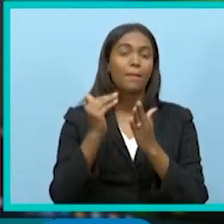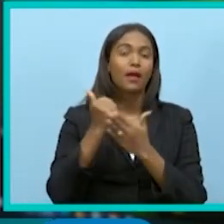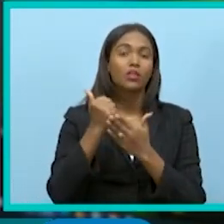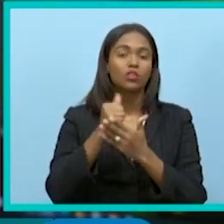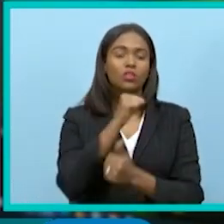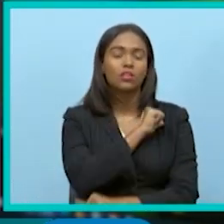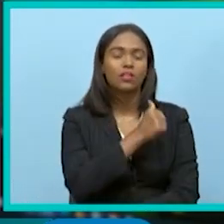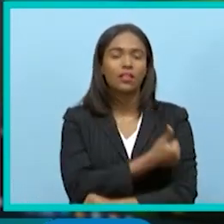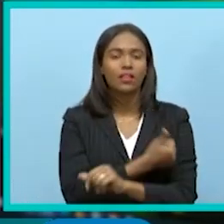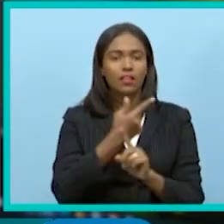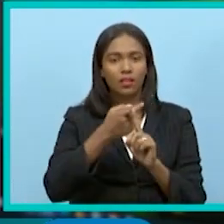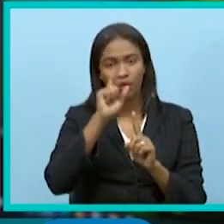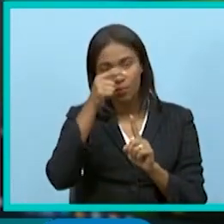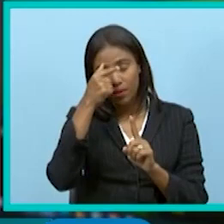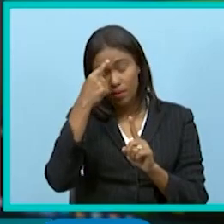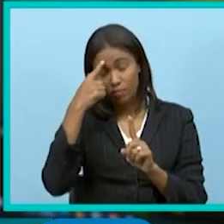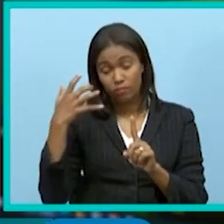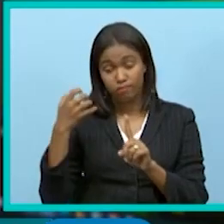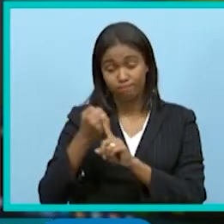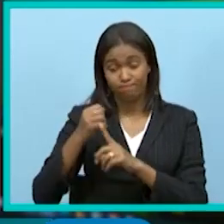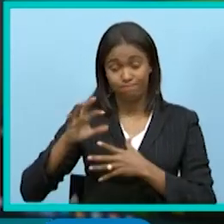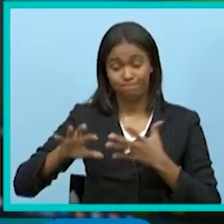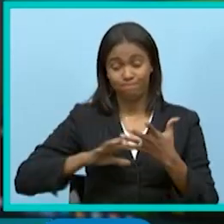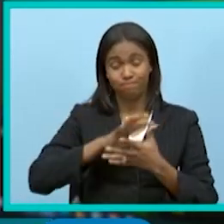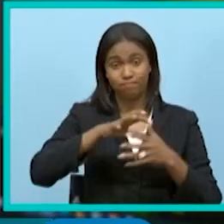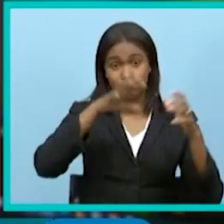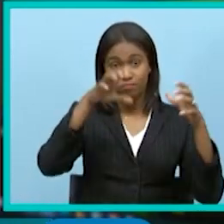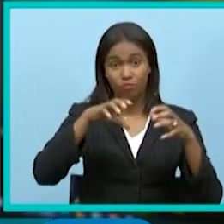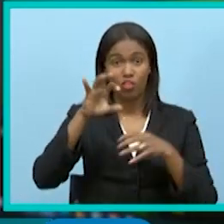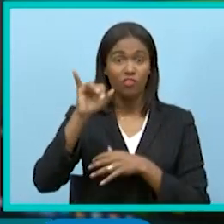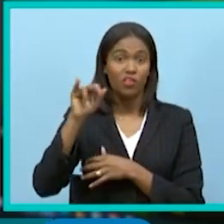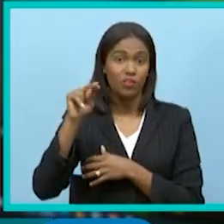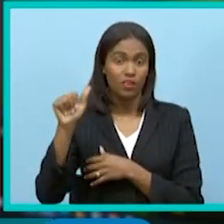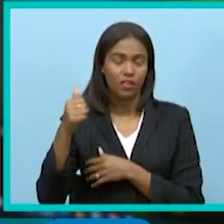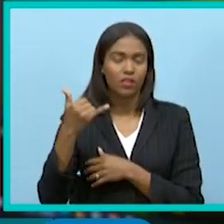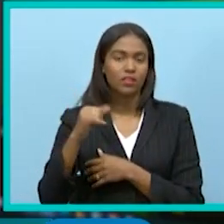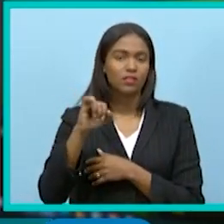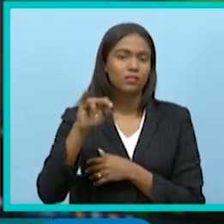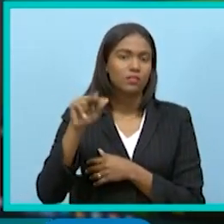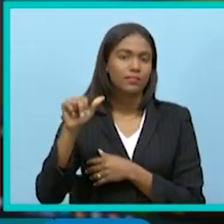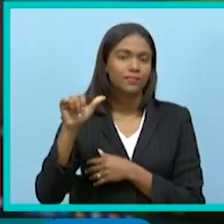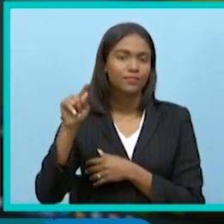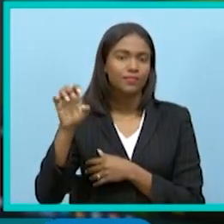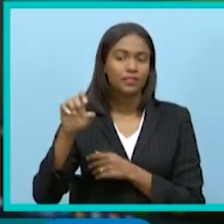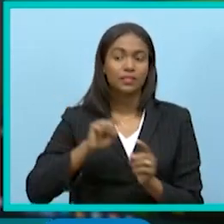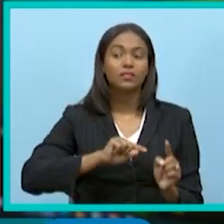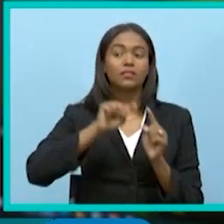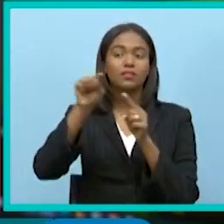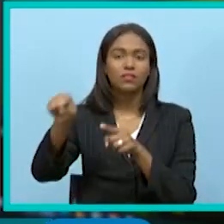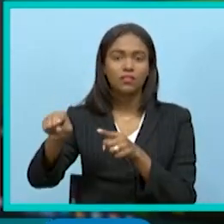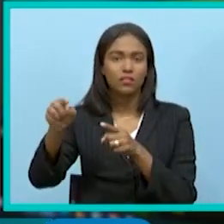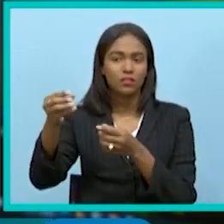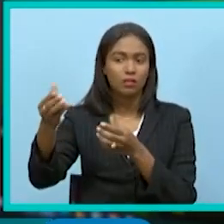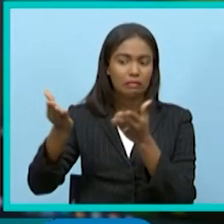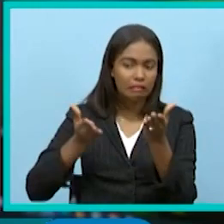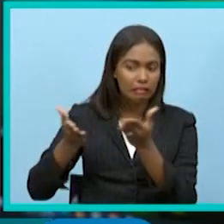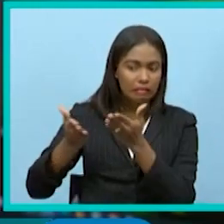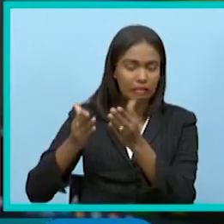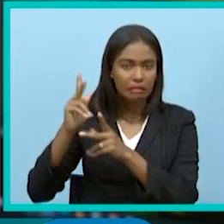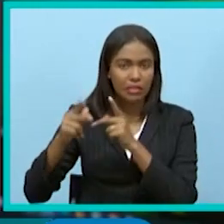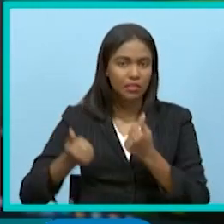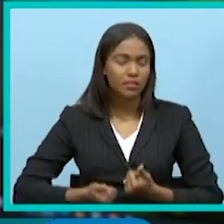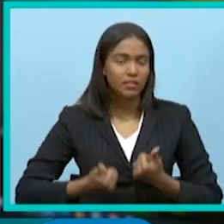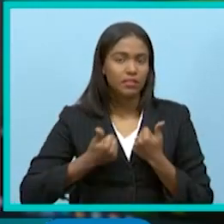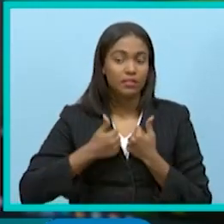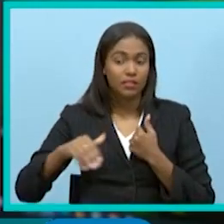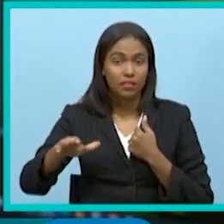gobierno ante el posible paso por el país de la tormenta tropical Fiona. Nuestra compañera Silvia Infante se trasladó al lugar y habló con diferentes moradores,